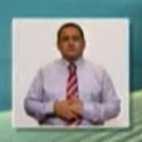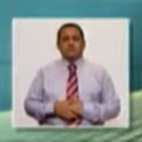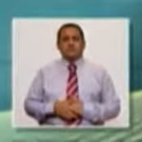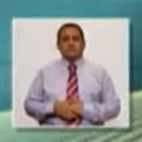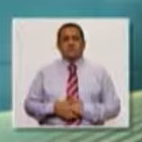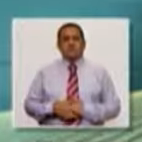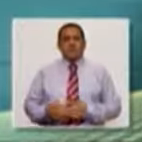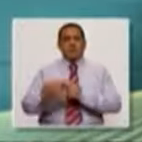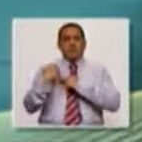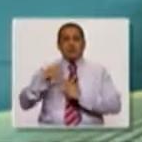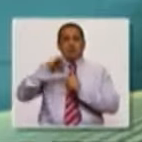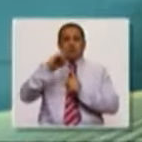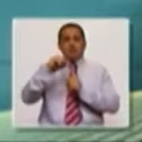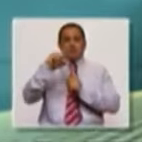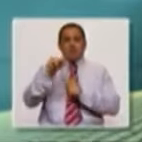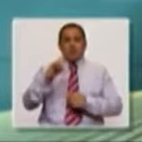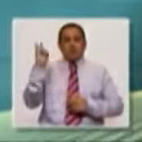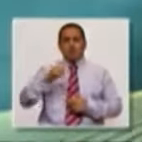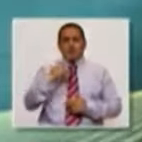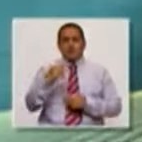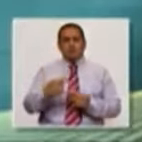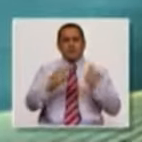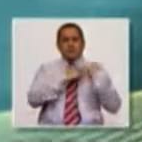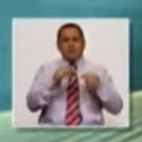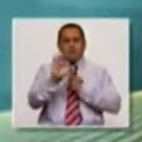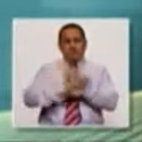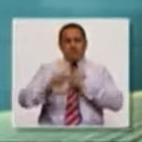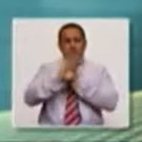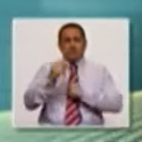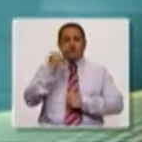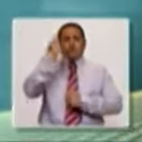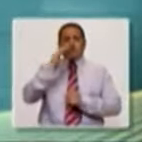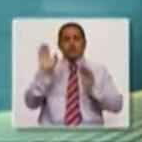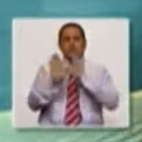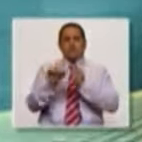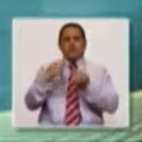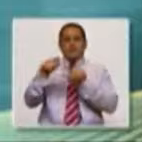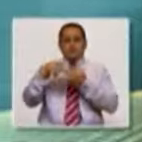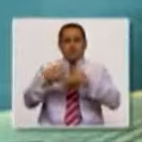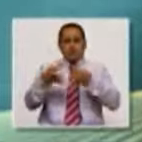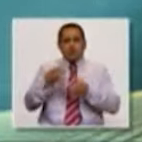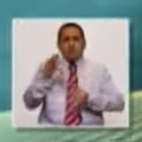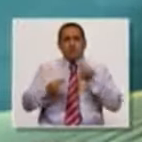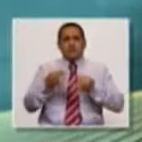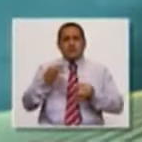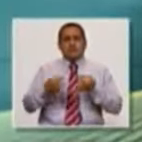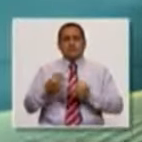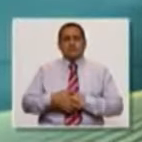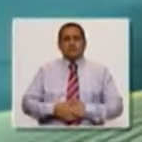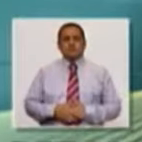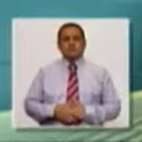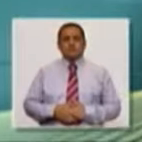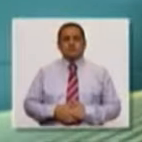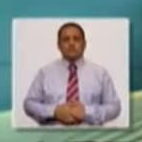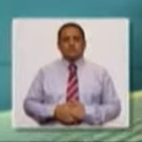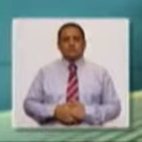La tutela de urgencia es un mecanismo de protección comprendido en todo sistema jurídico.